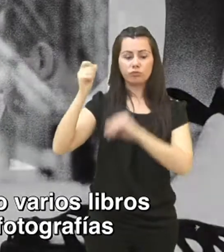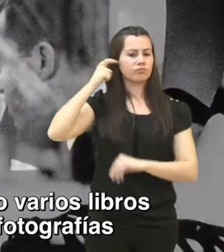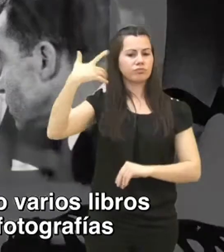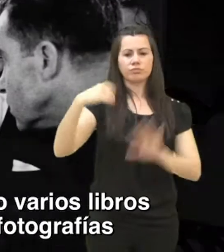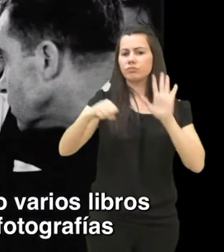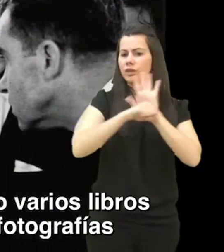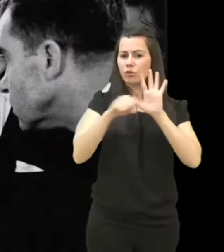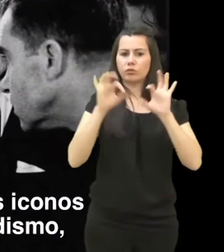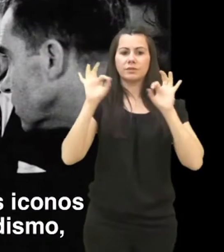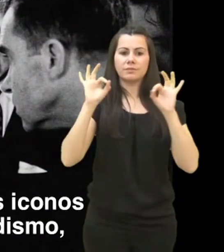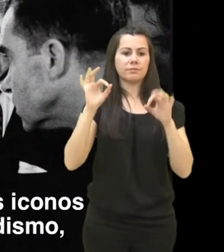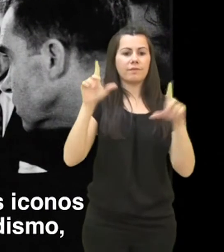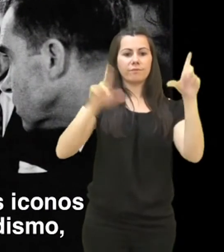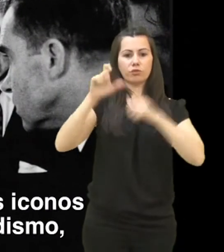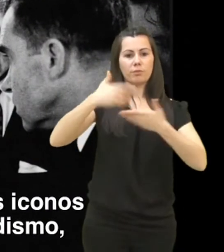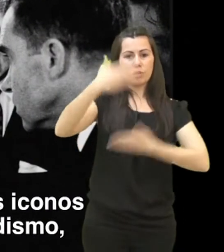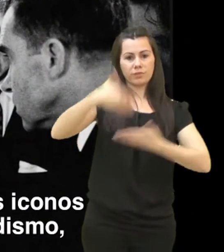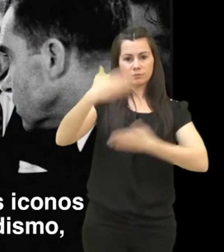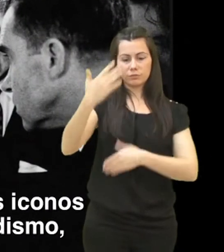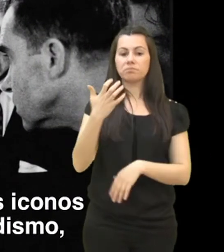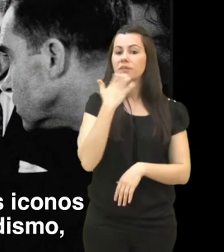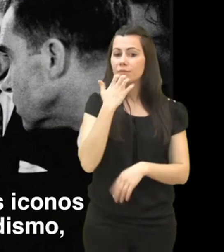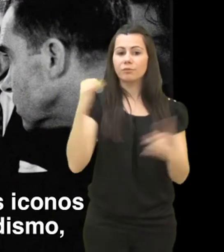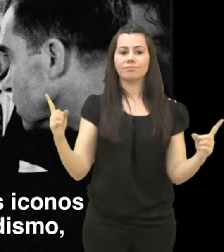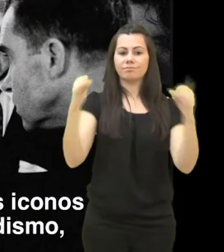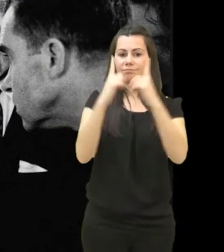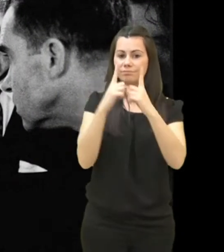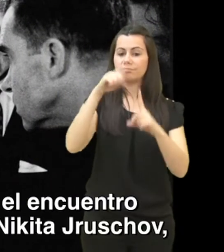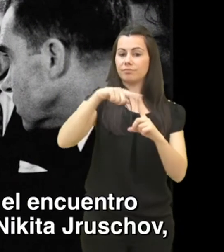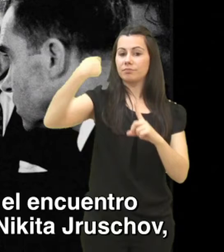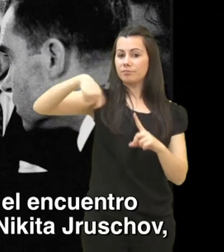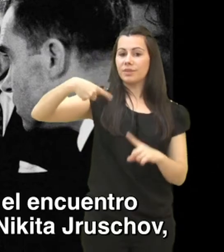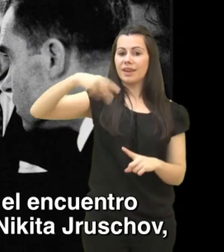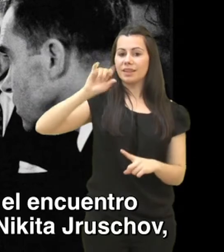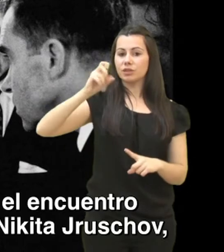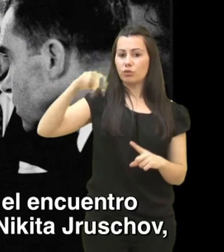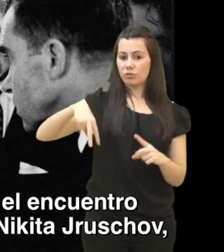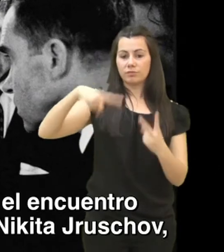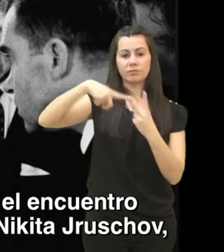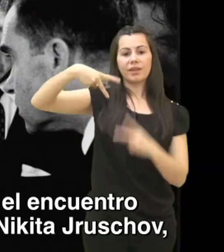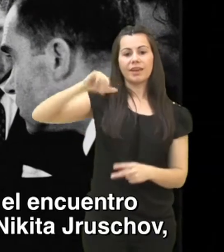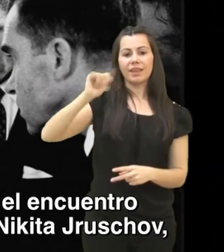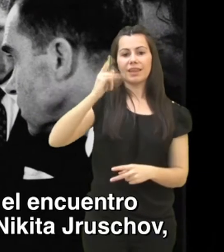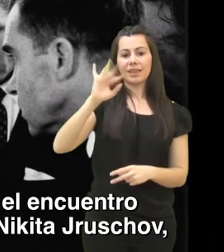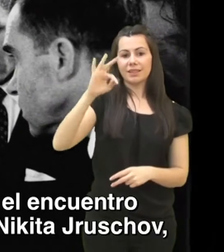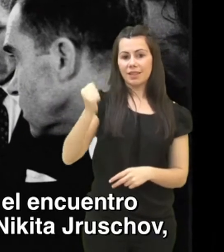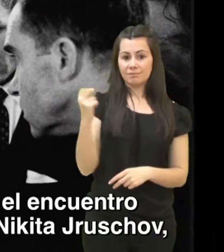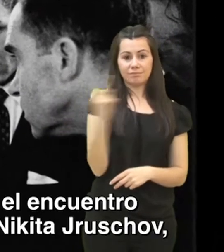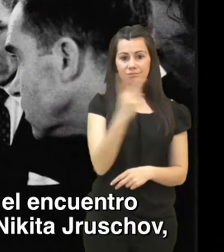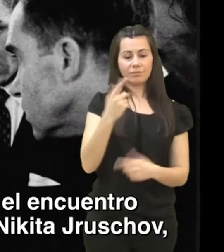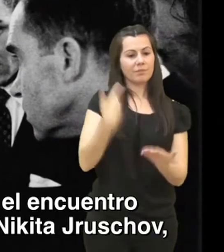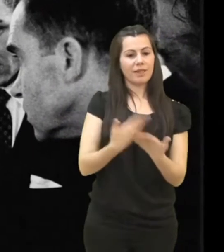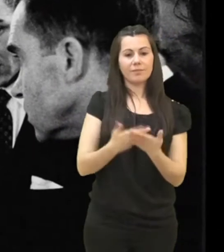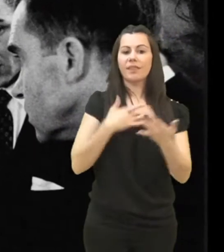Y algunas de sus fotografías son verdaderos iconos del fotoperiodismo, como la que recoge el encuentro entre Richard Nixon y